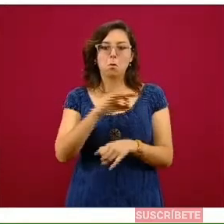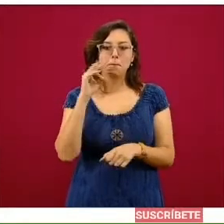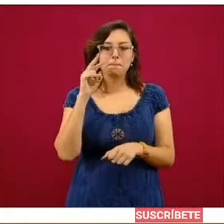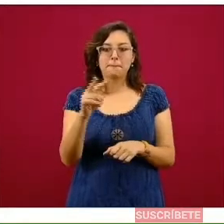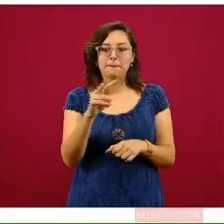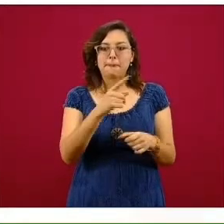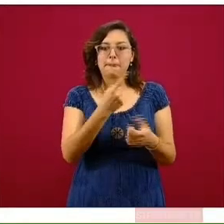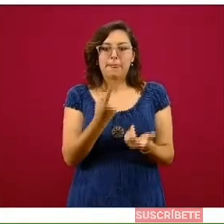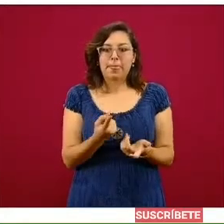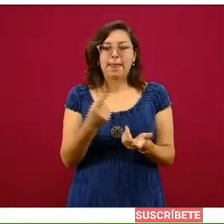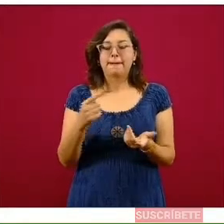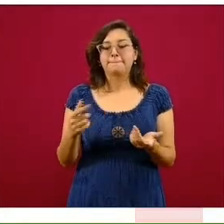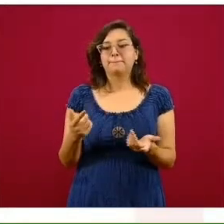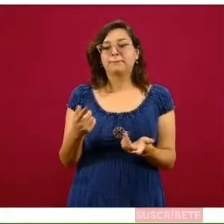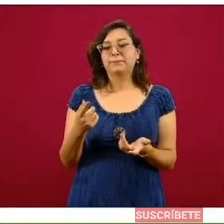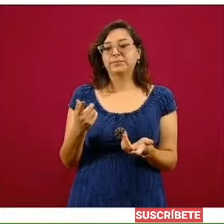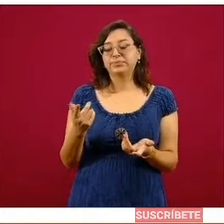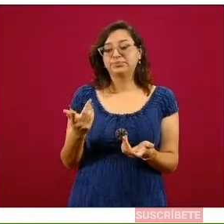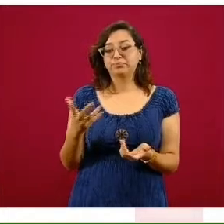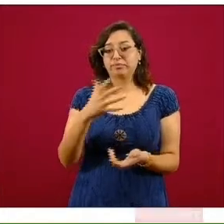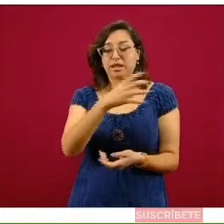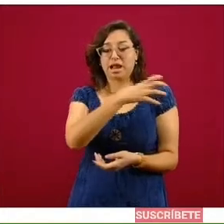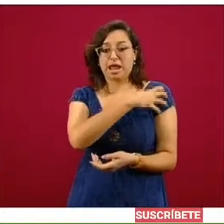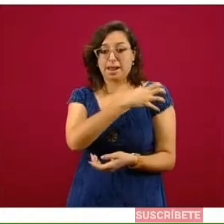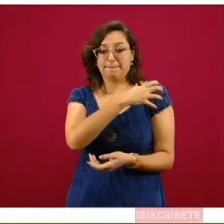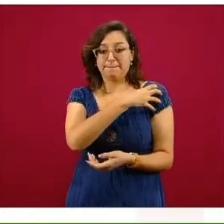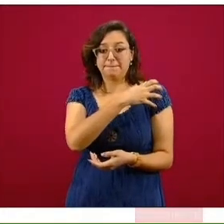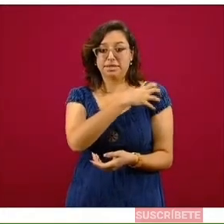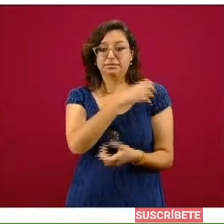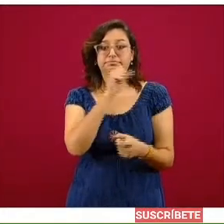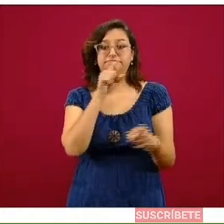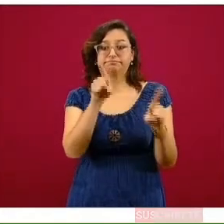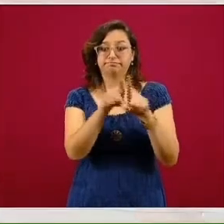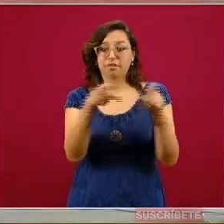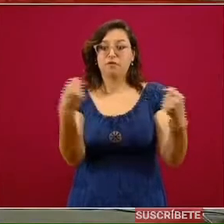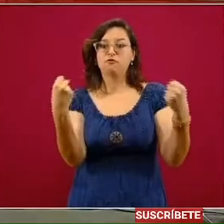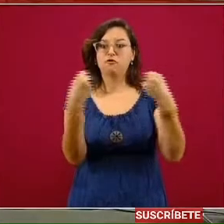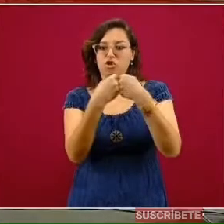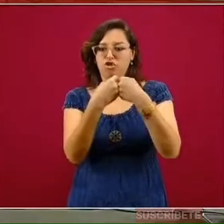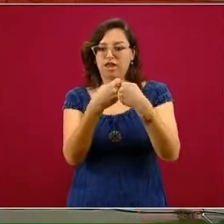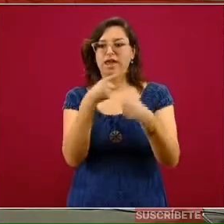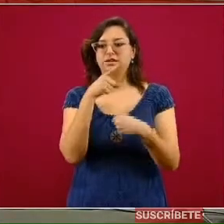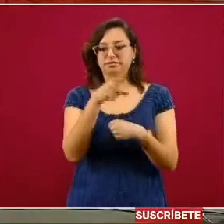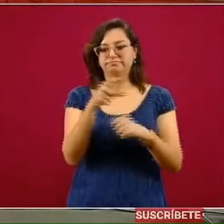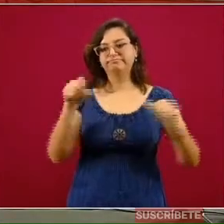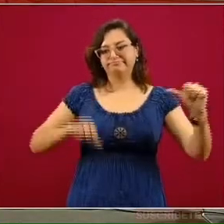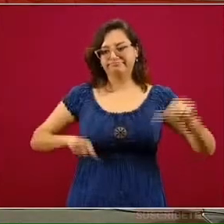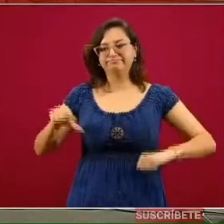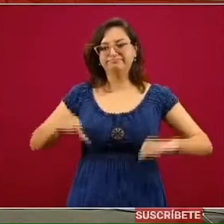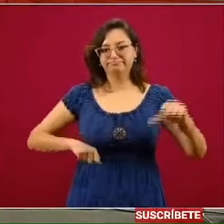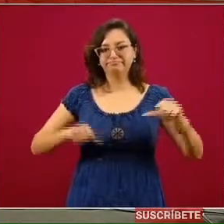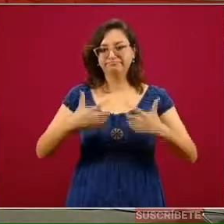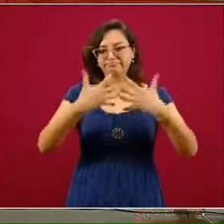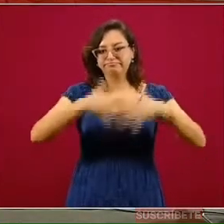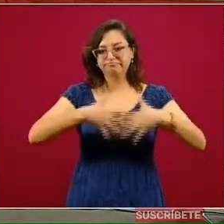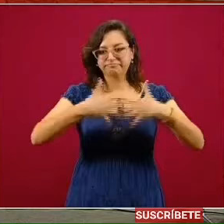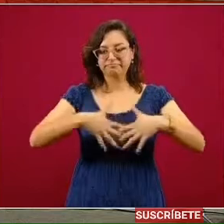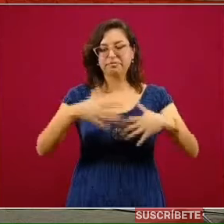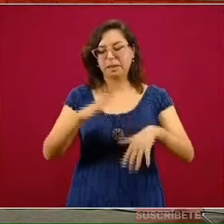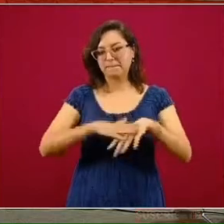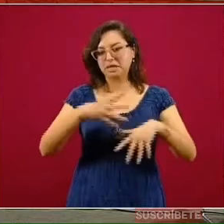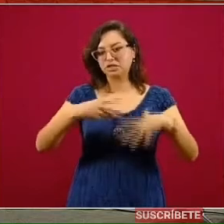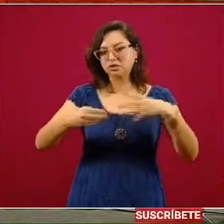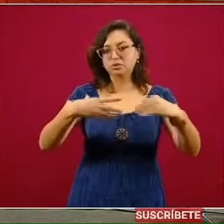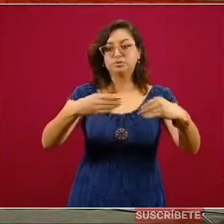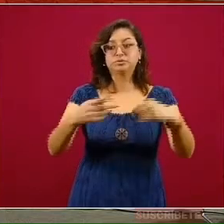interés en la capital del estado y en la zona fronteriza donde existe la actividad maquiladora. Pero